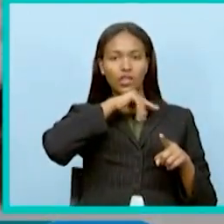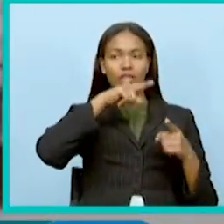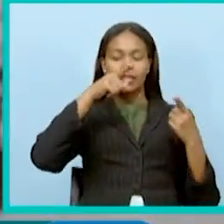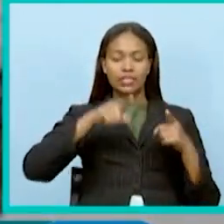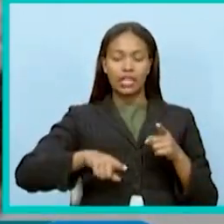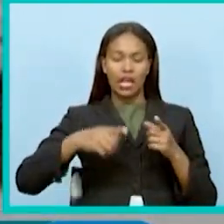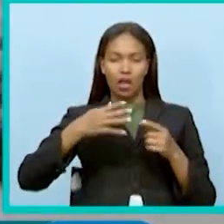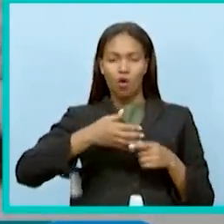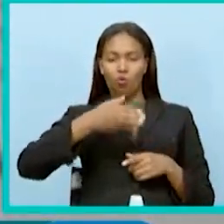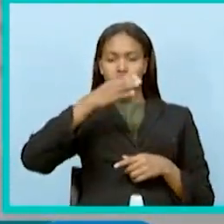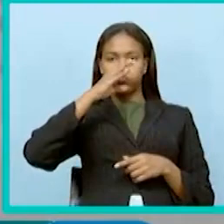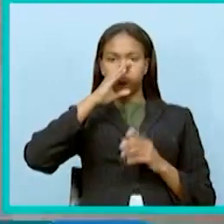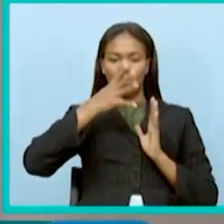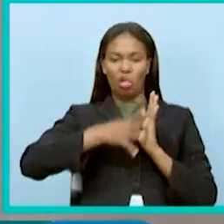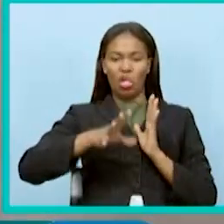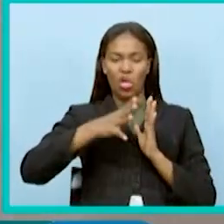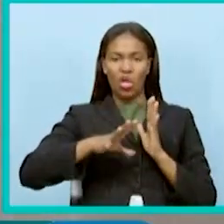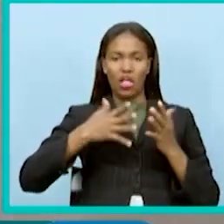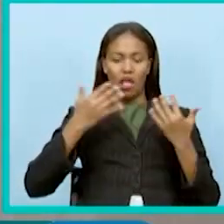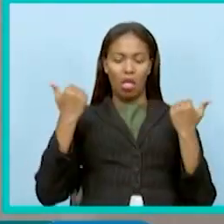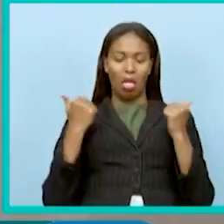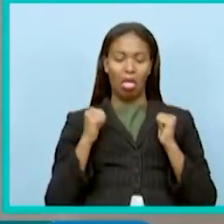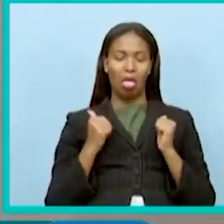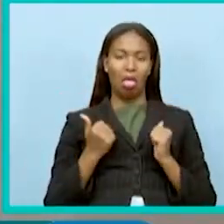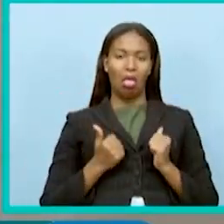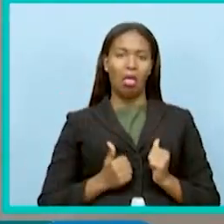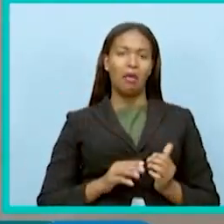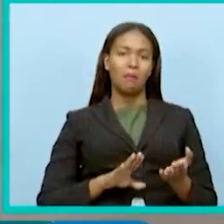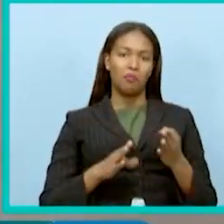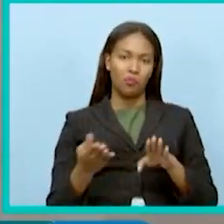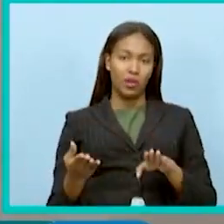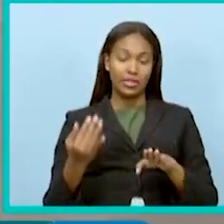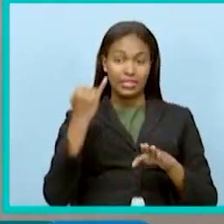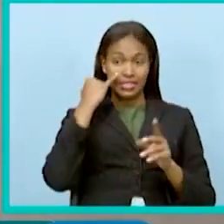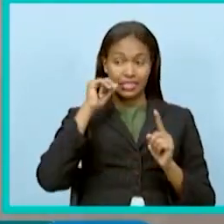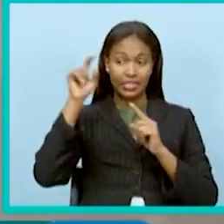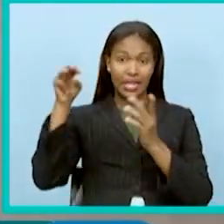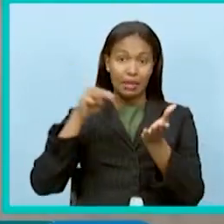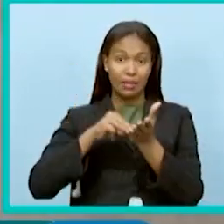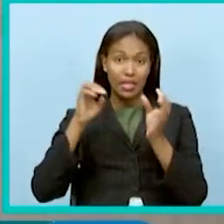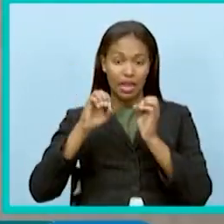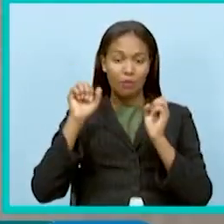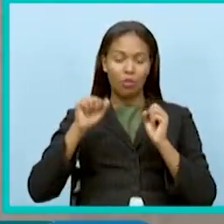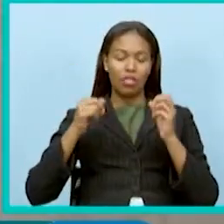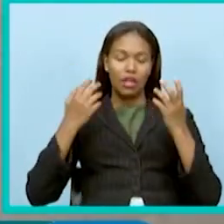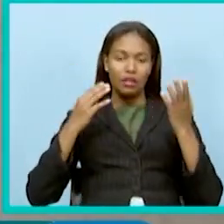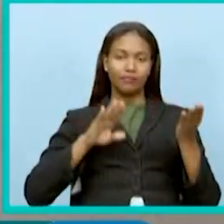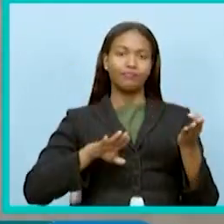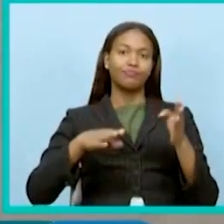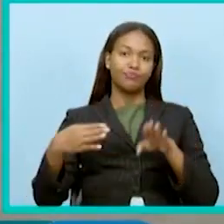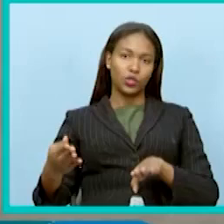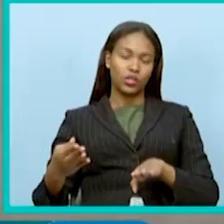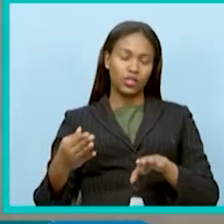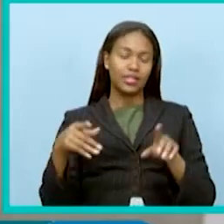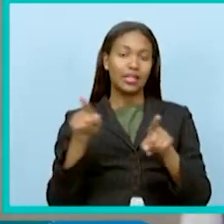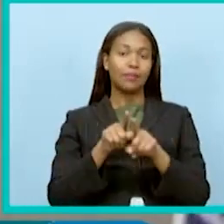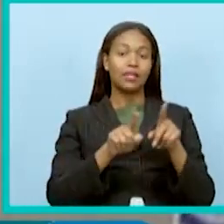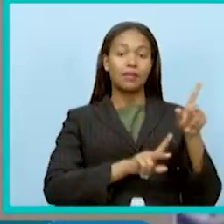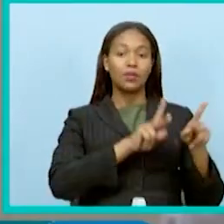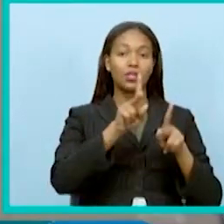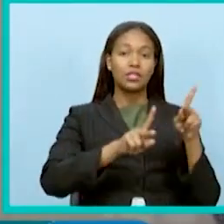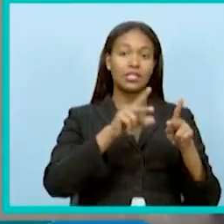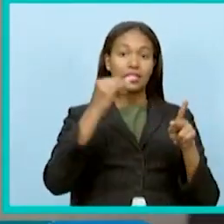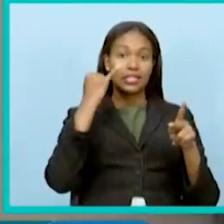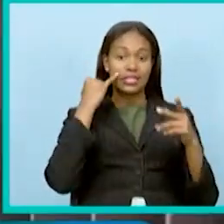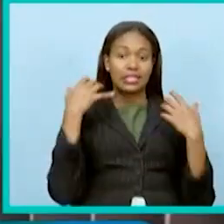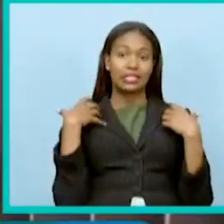provoca diarrea intensa y deshidratación. Si no se trata, el cólera puede ser mortal en cuestión de horas, incluso en personas